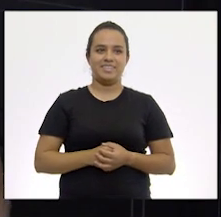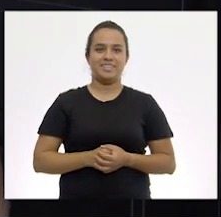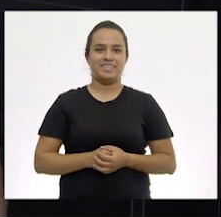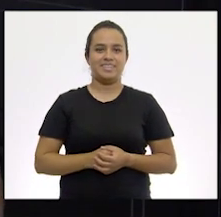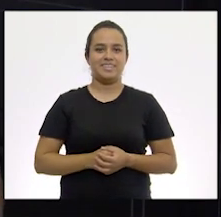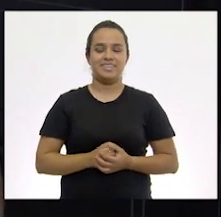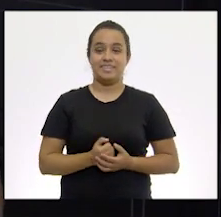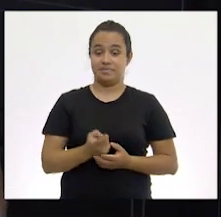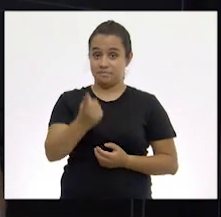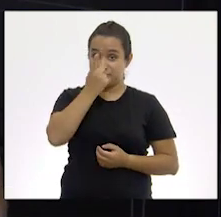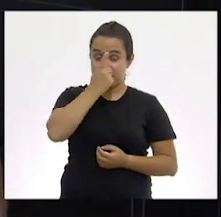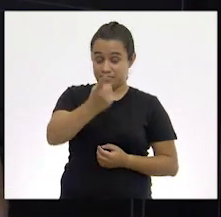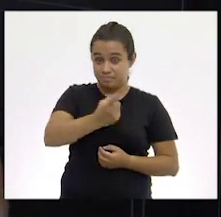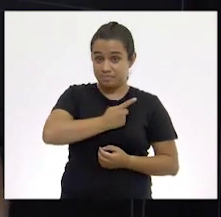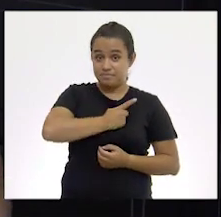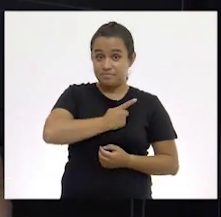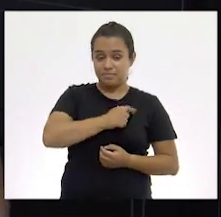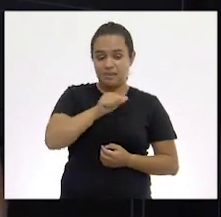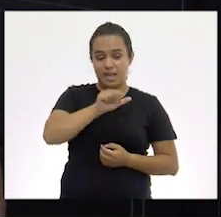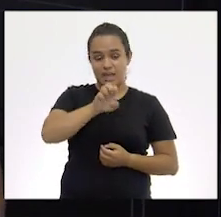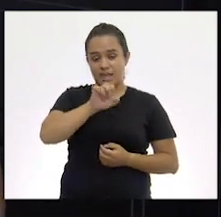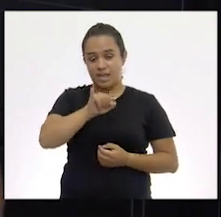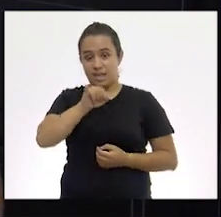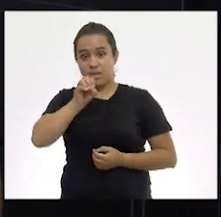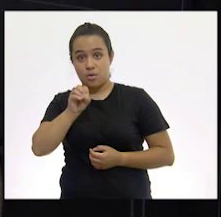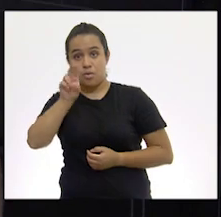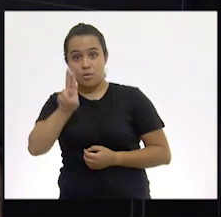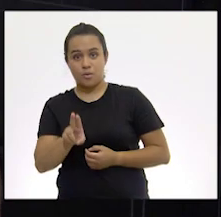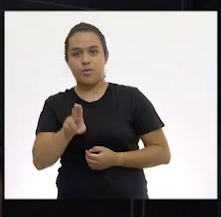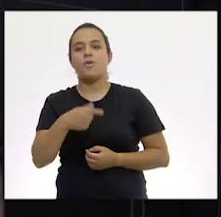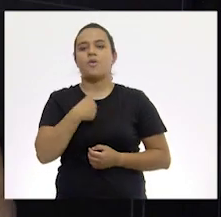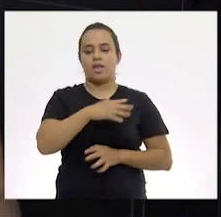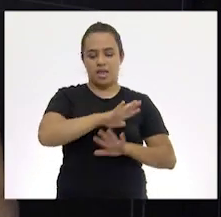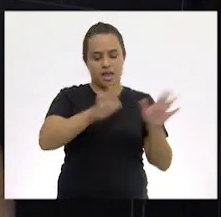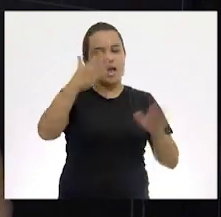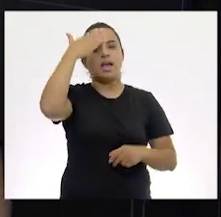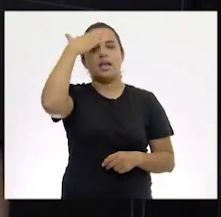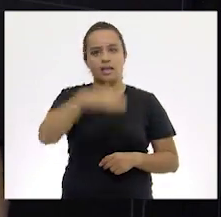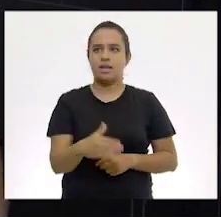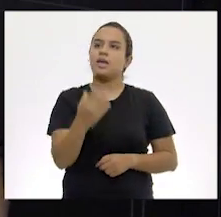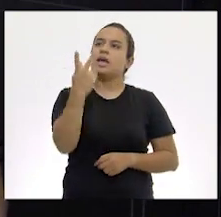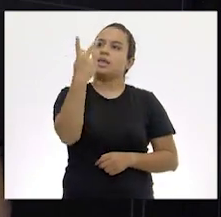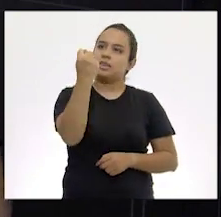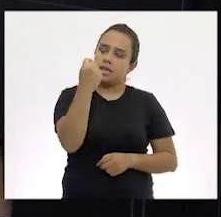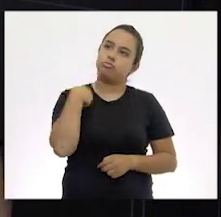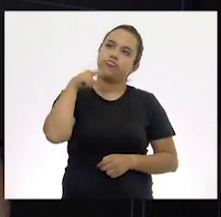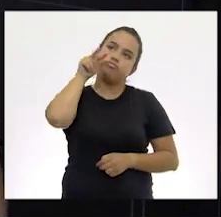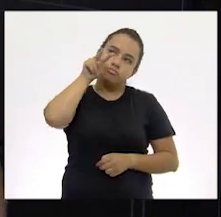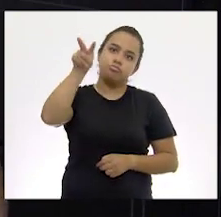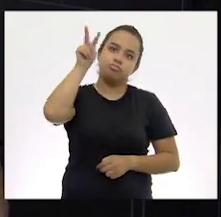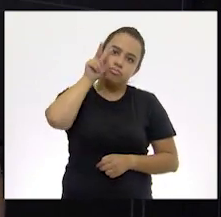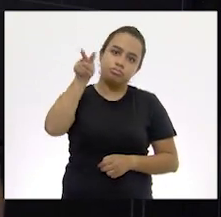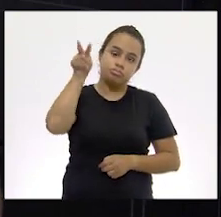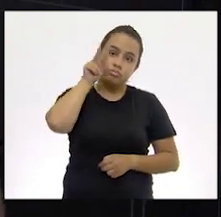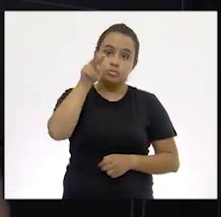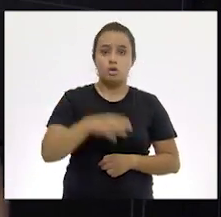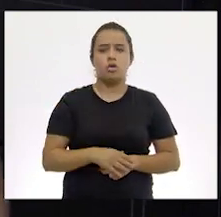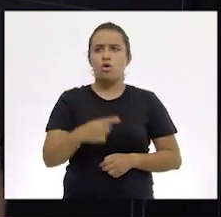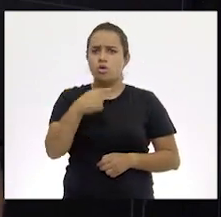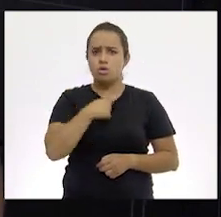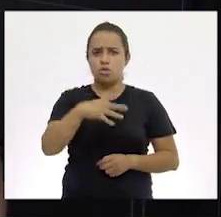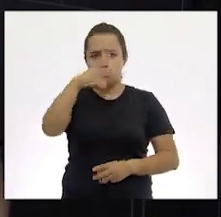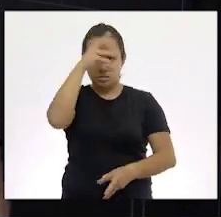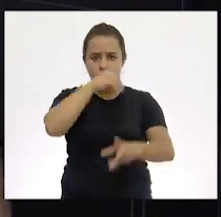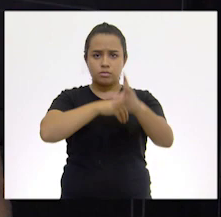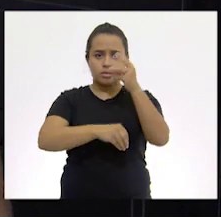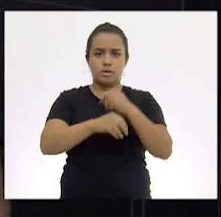Como me dicen A, E, I, O, U, ya me sé todo eso, la P y todo. Pues ya estuve